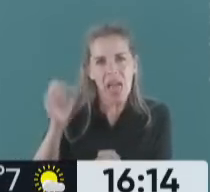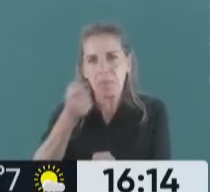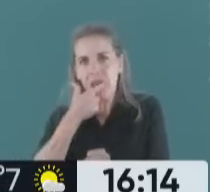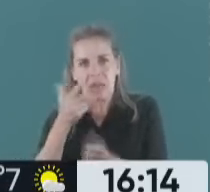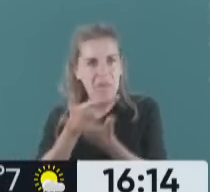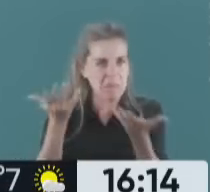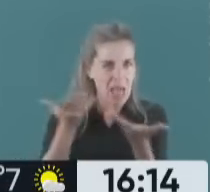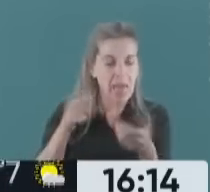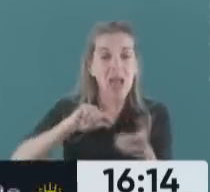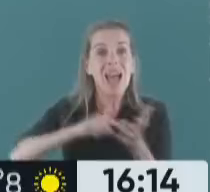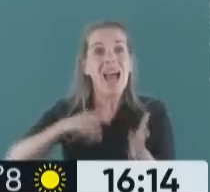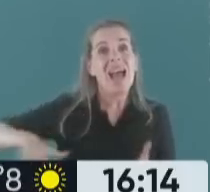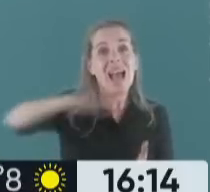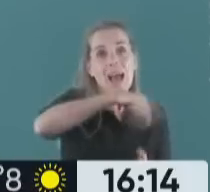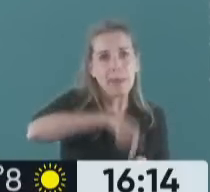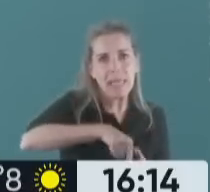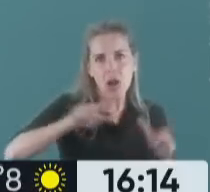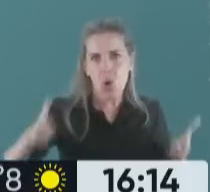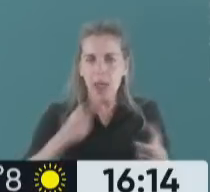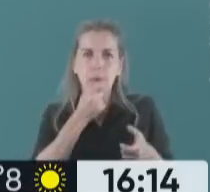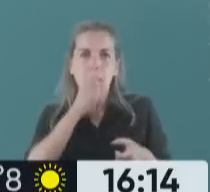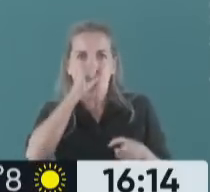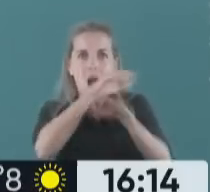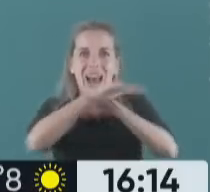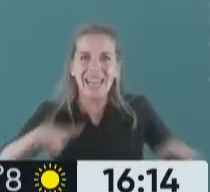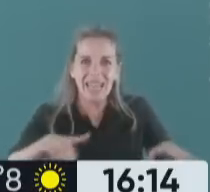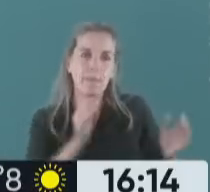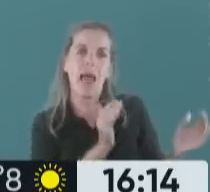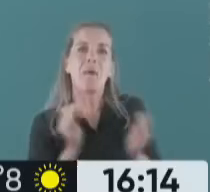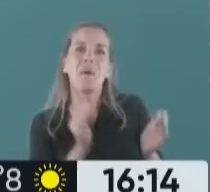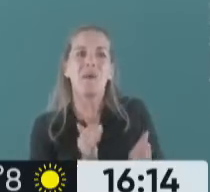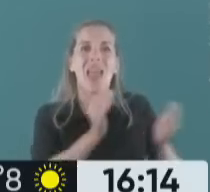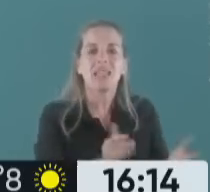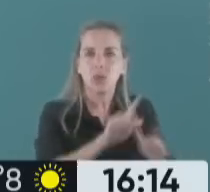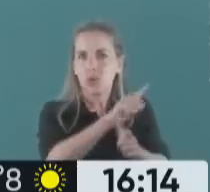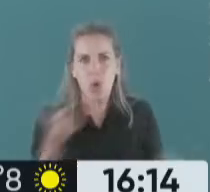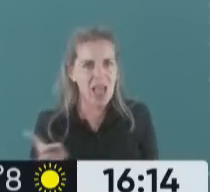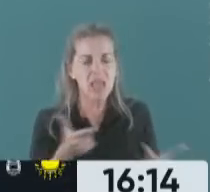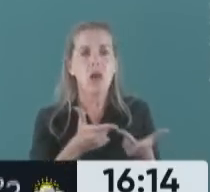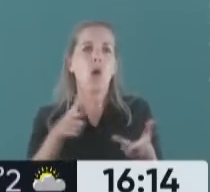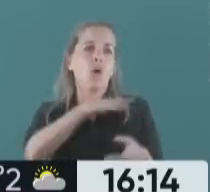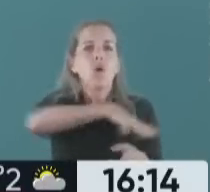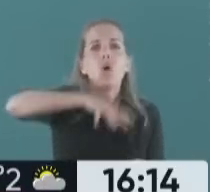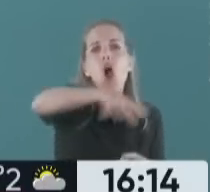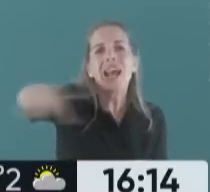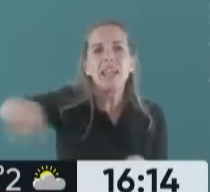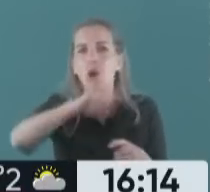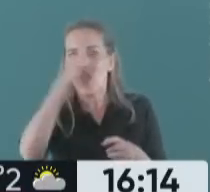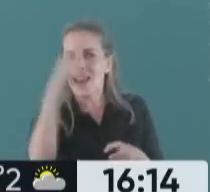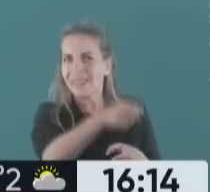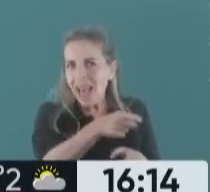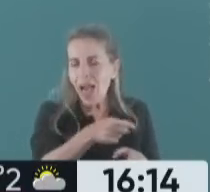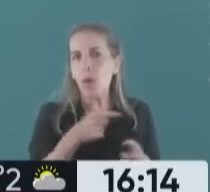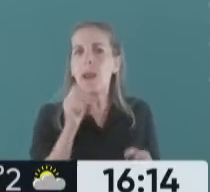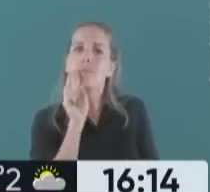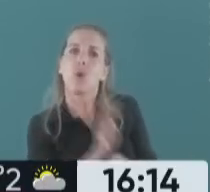La Ciudad de Buenos Aires no cuenta ni con los jardines maternales necesarios, ni con los lugares públicos del Estado necesarios para llevar adelante las políticas